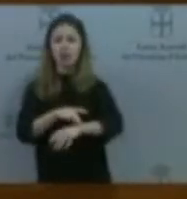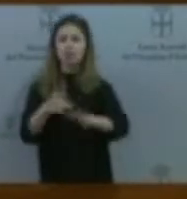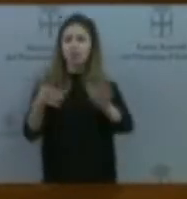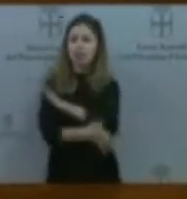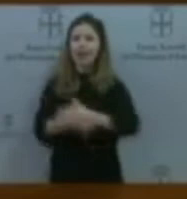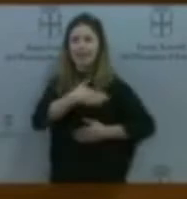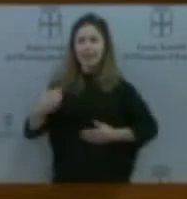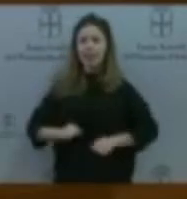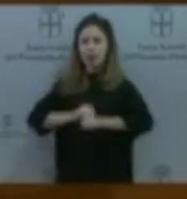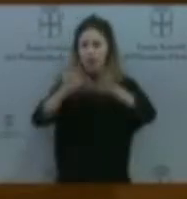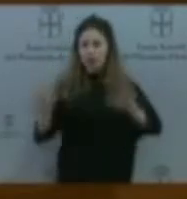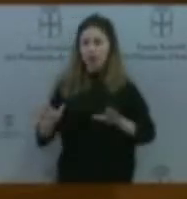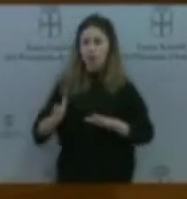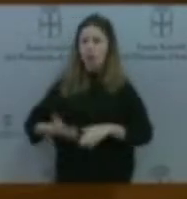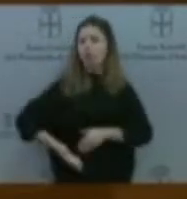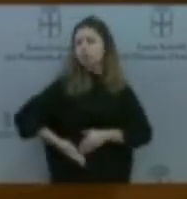también tiene que hacerse muy rigurosamente.